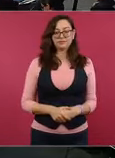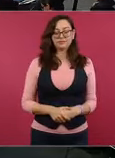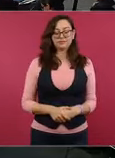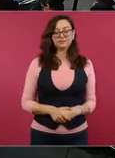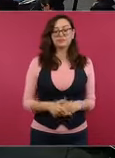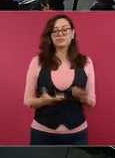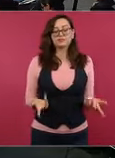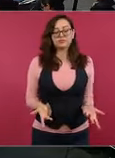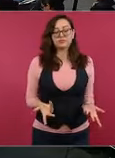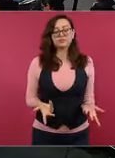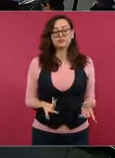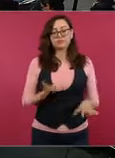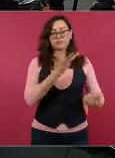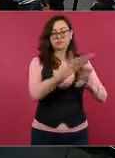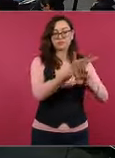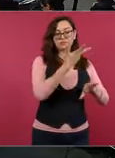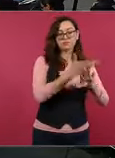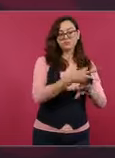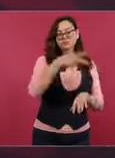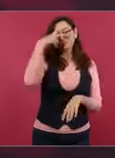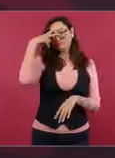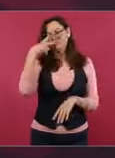La comunicación que tenemos,